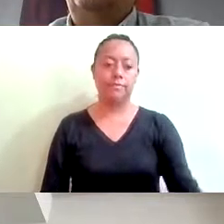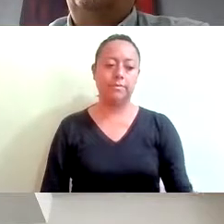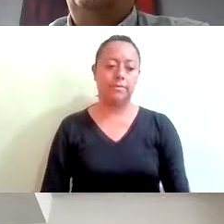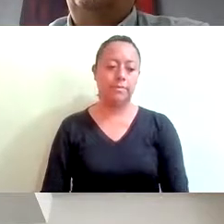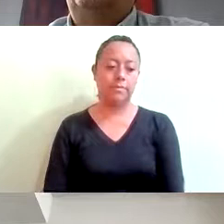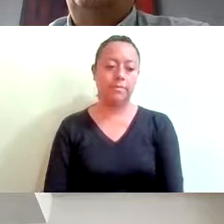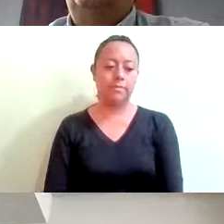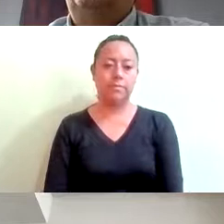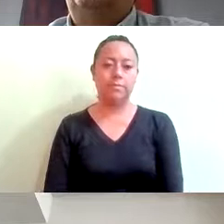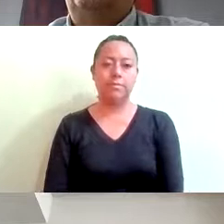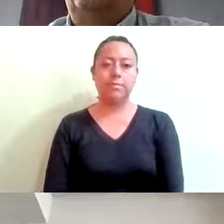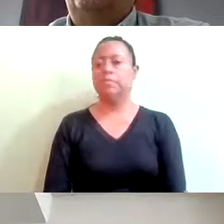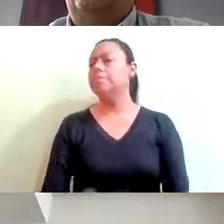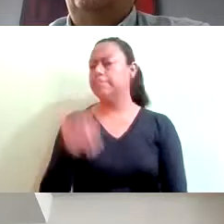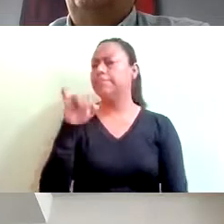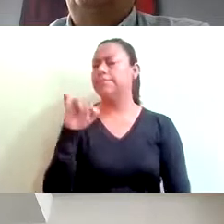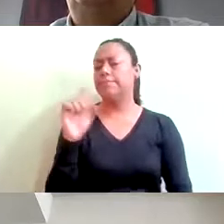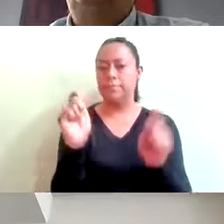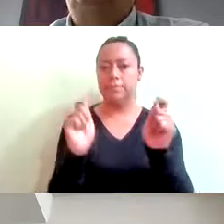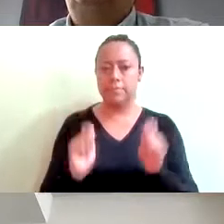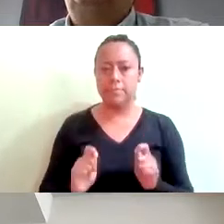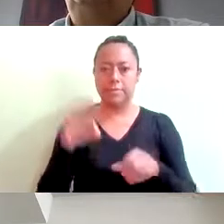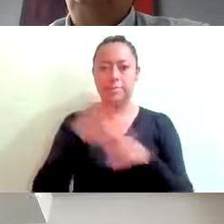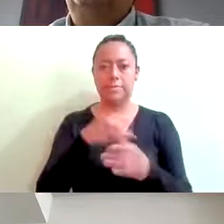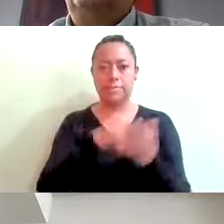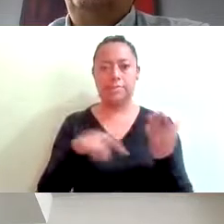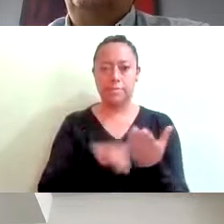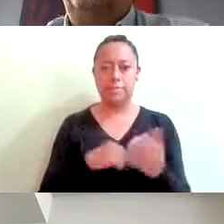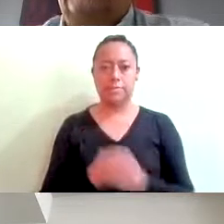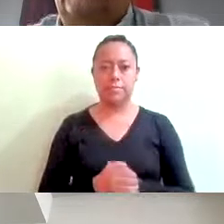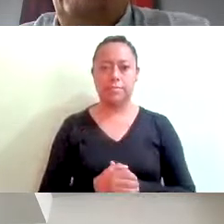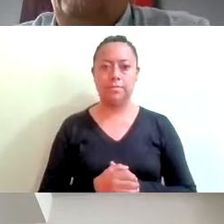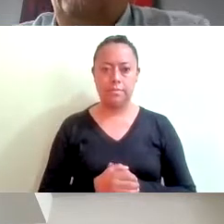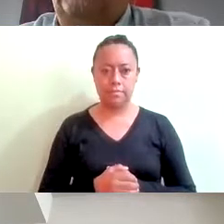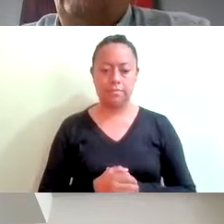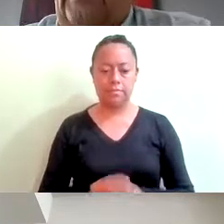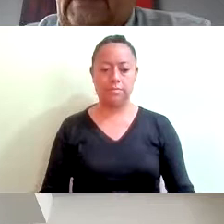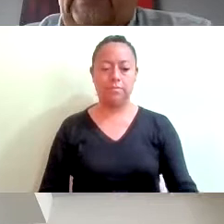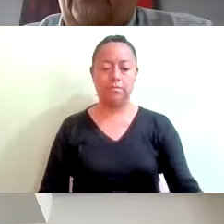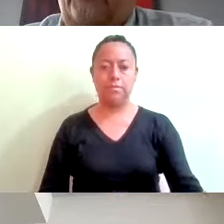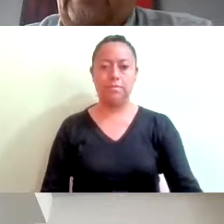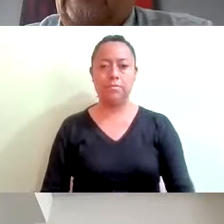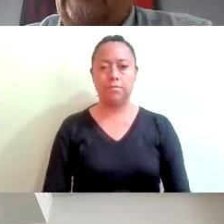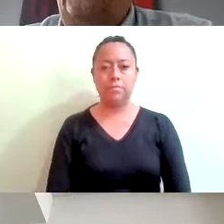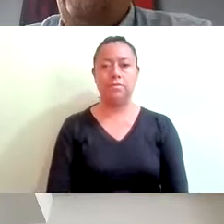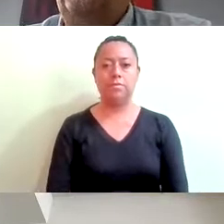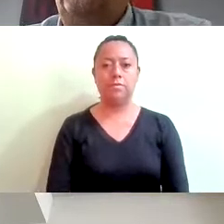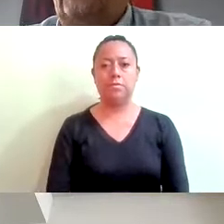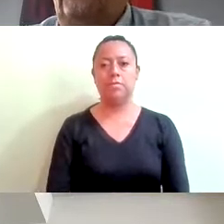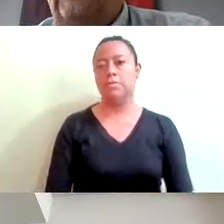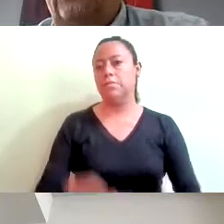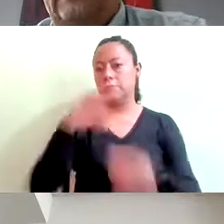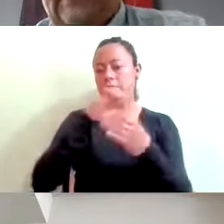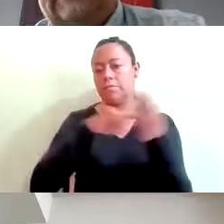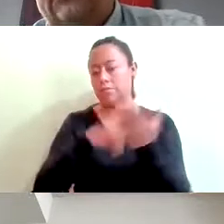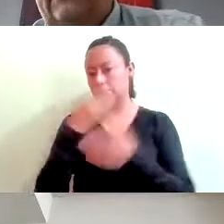presidente, sí, su instrucción fue recabar la votación ya, discúlpeme. Sí, recabar la votación de las propuestas de modificación que yo